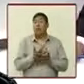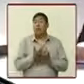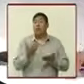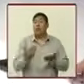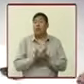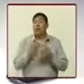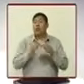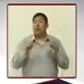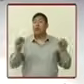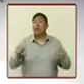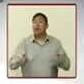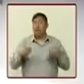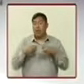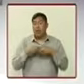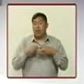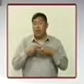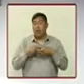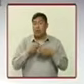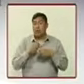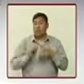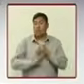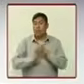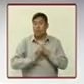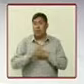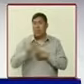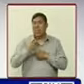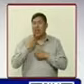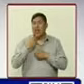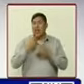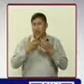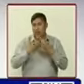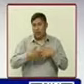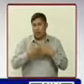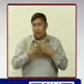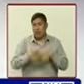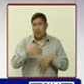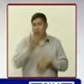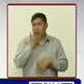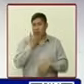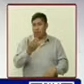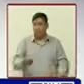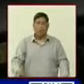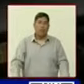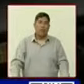sistema eléctrico más seguro y moderno, según dice la empresa constructora. Veamos qué pasó.